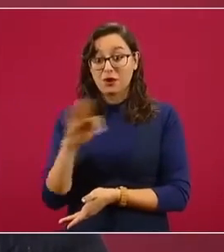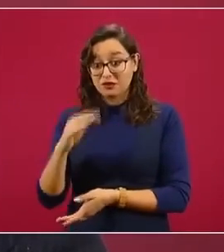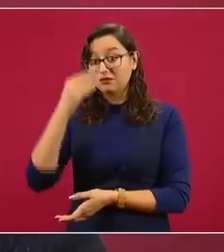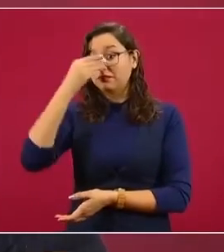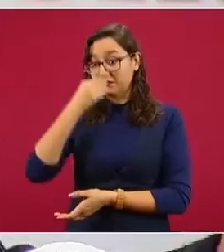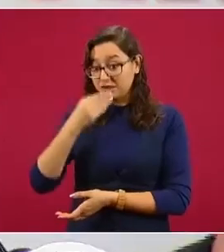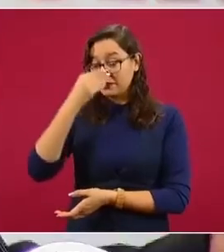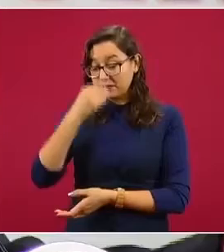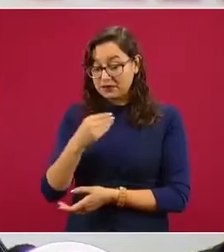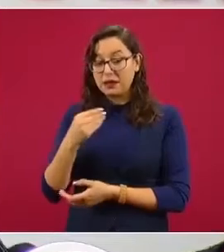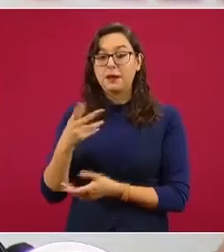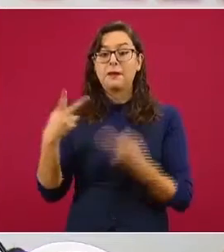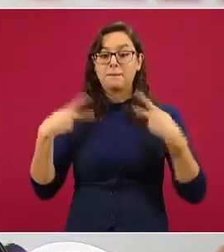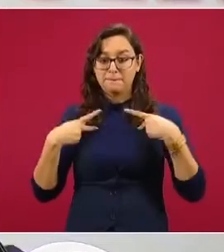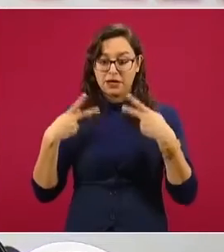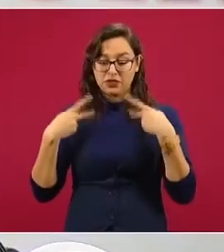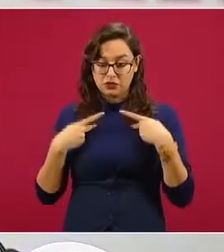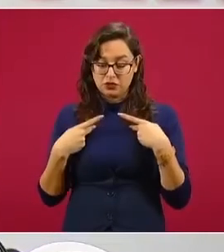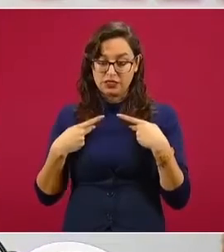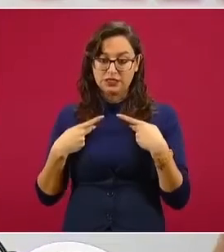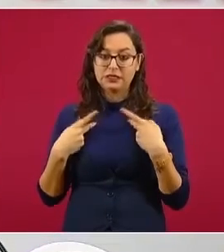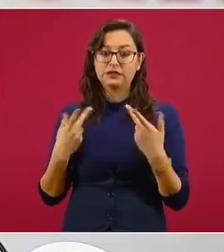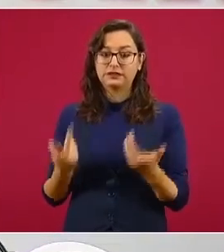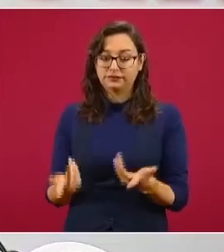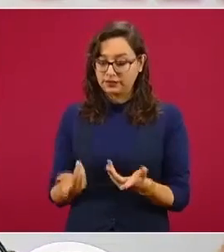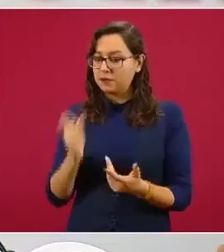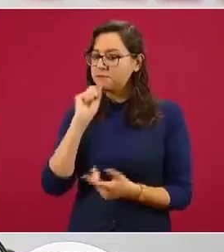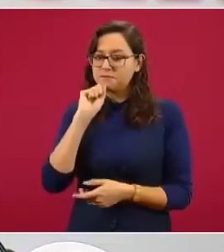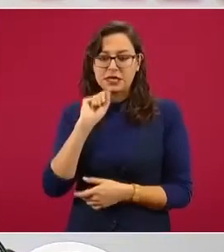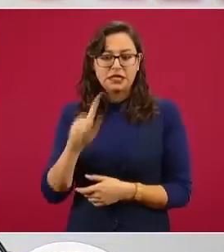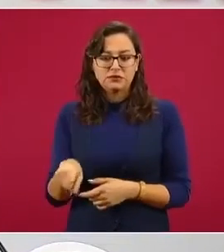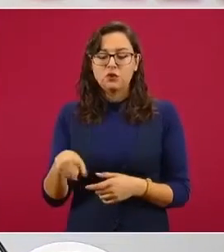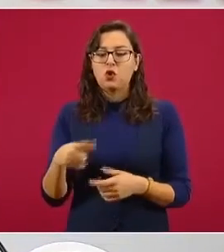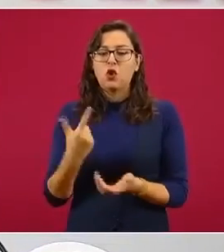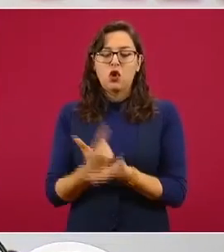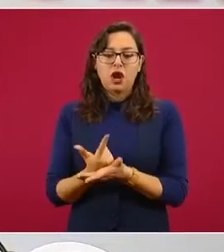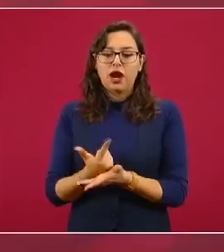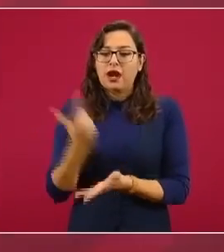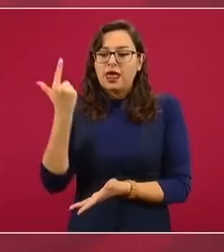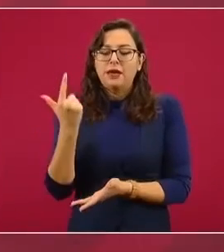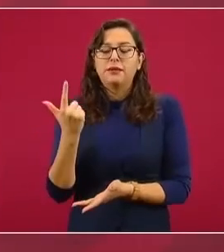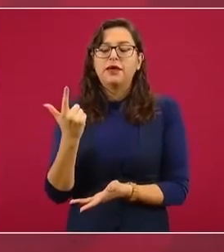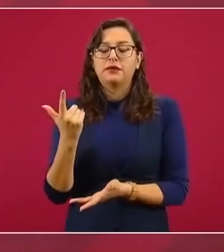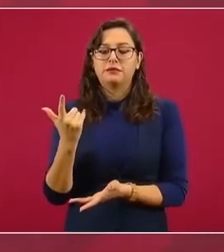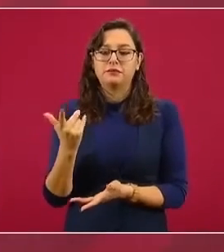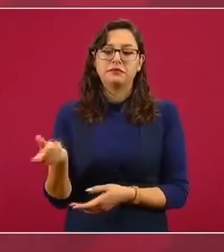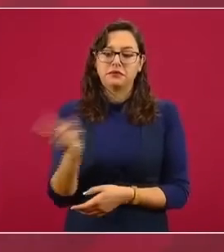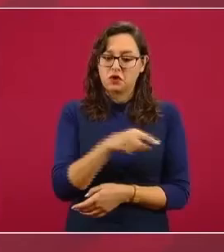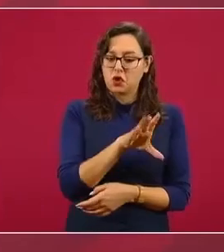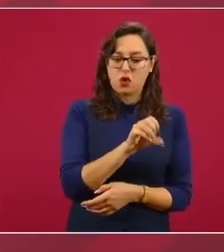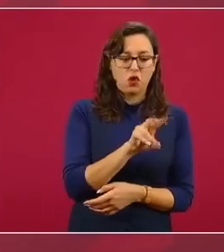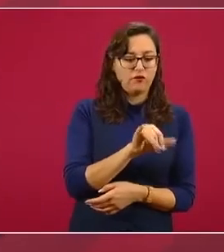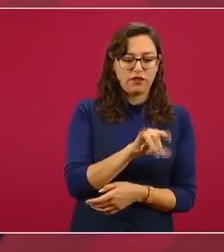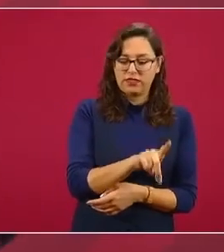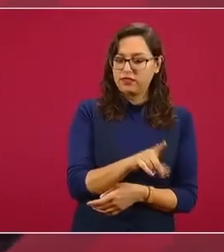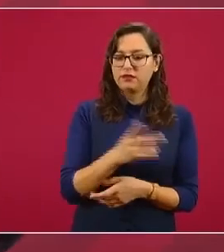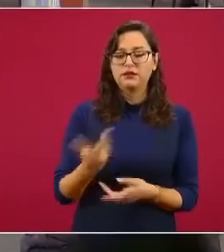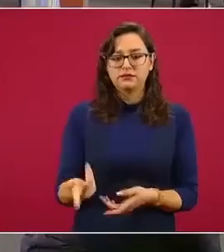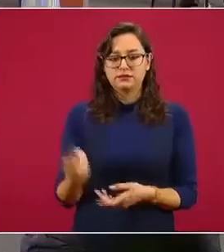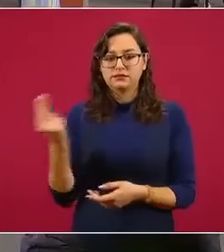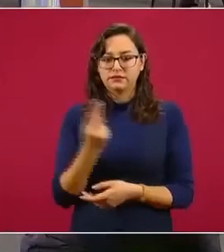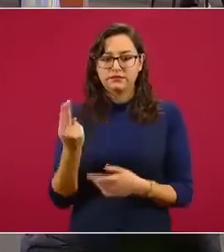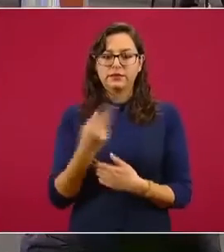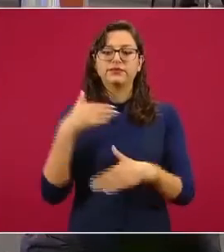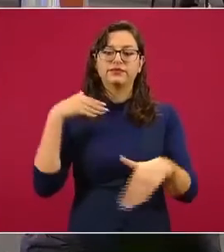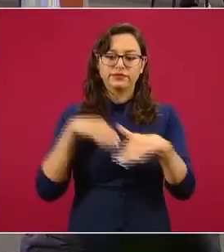las personas que tienen riesgo de complicaciones, que son las mismas que para el COVID, y también pueden requerir hospitalización.